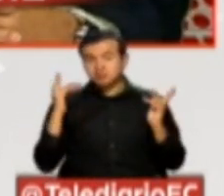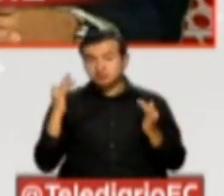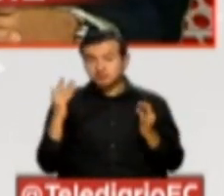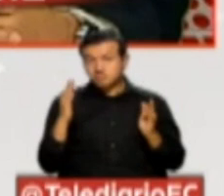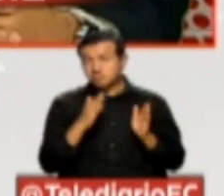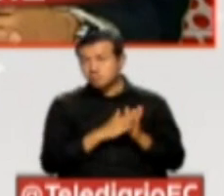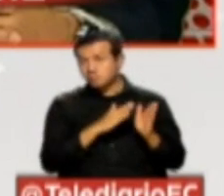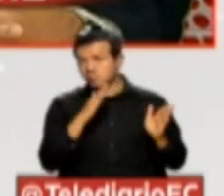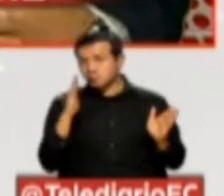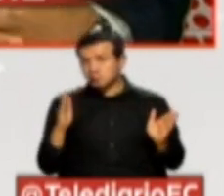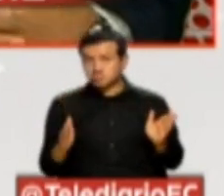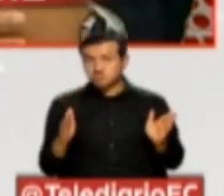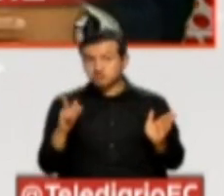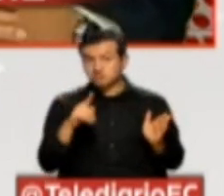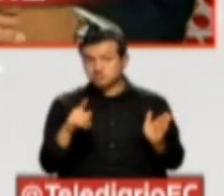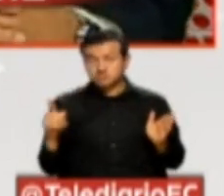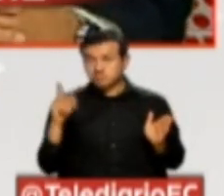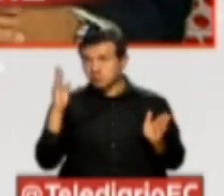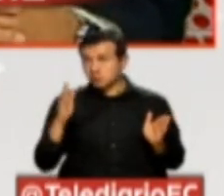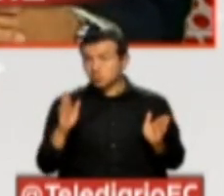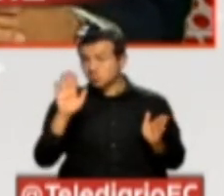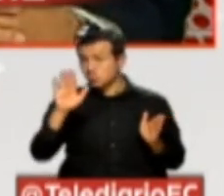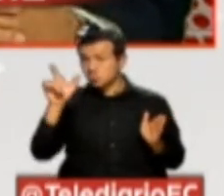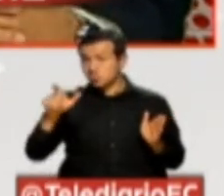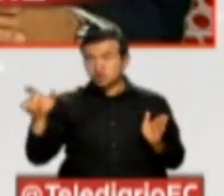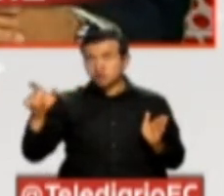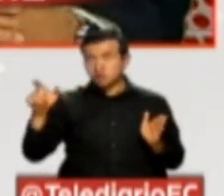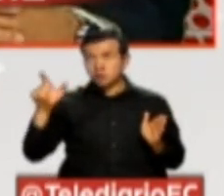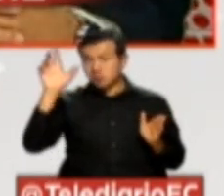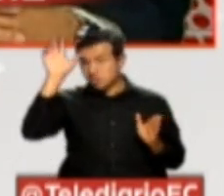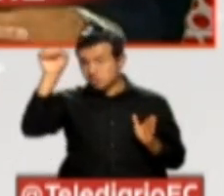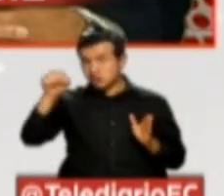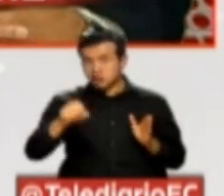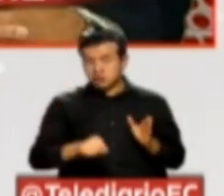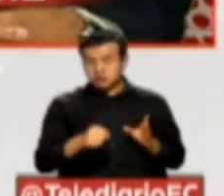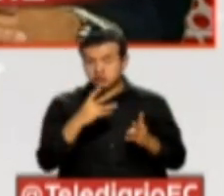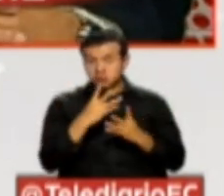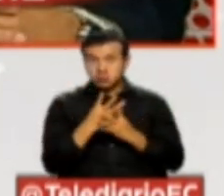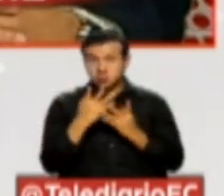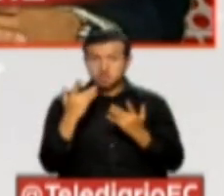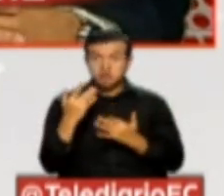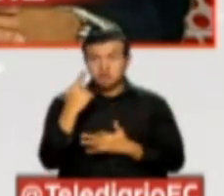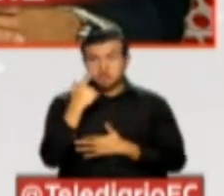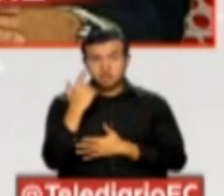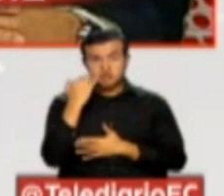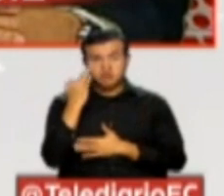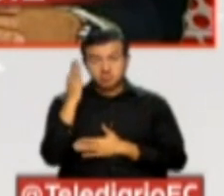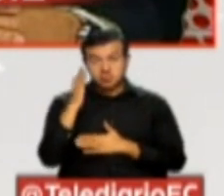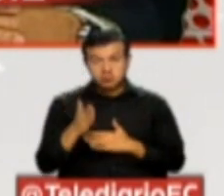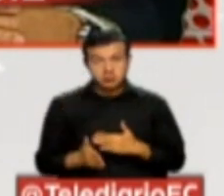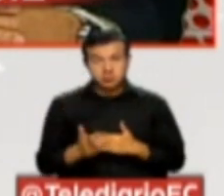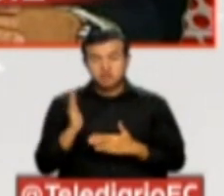esperar el momento en que estas personas sean capturadas, o contrario, esperar la prescripción.